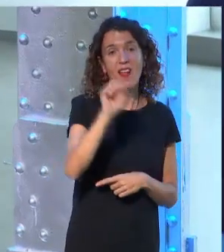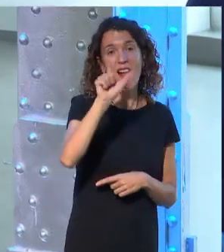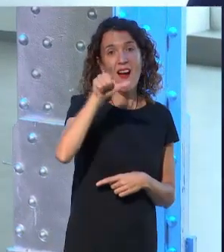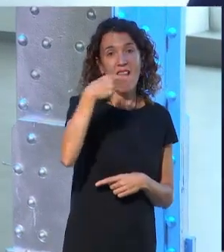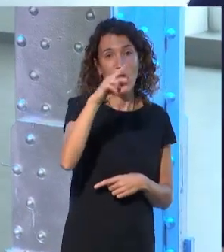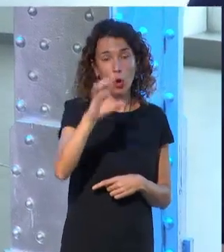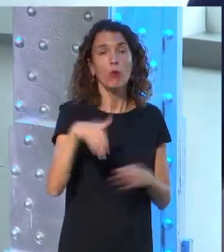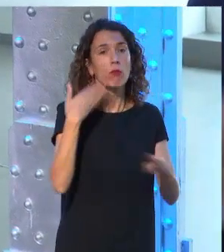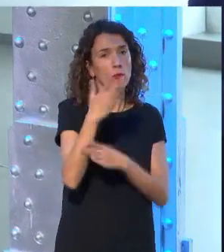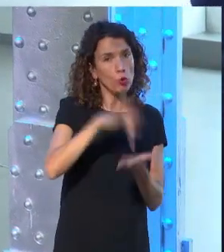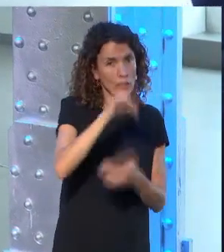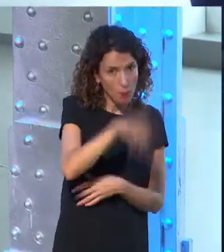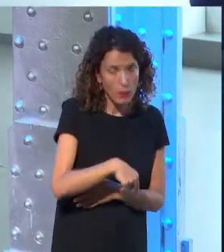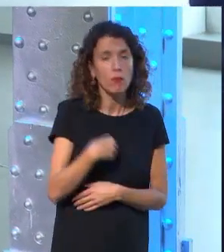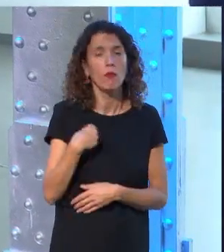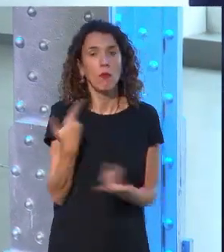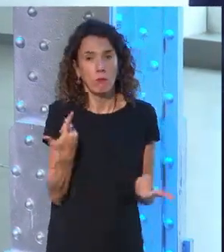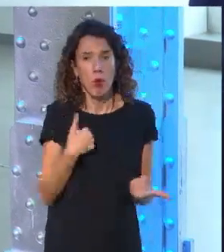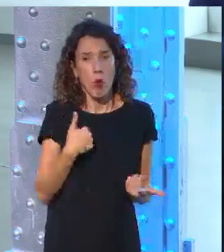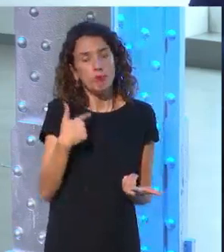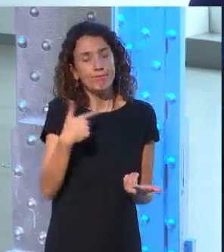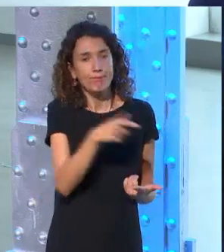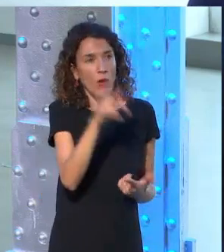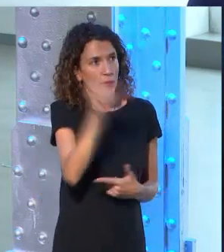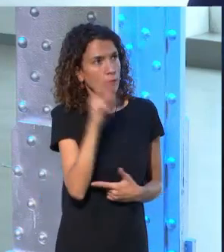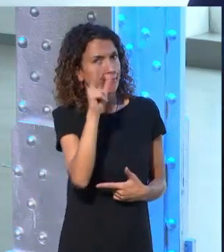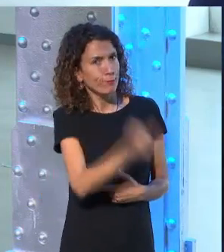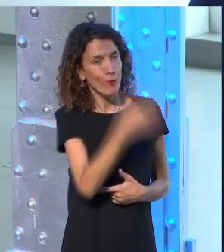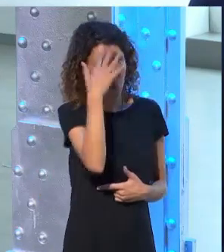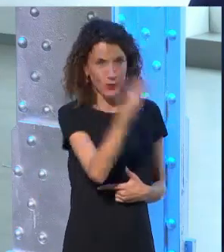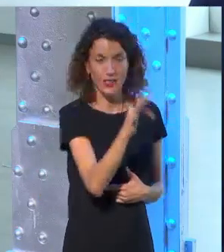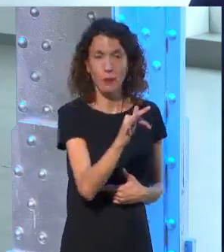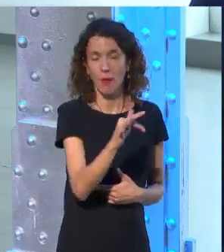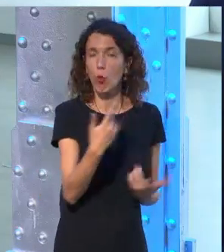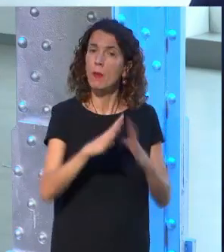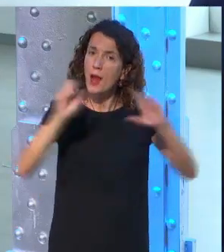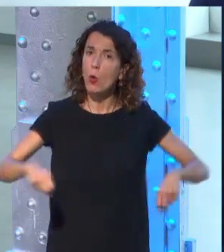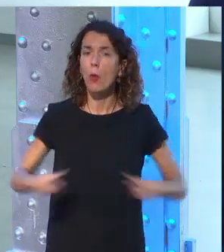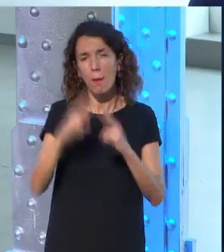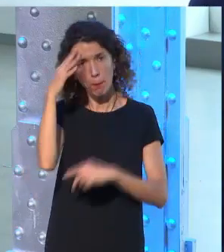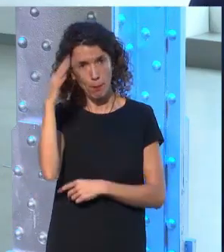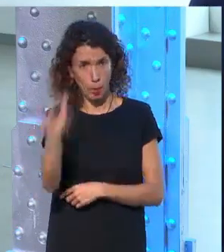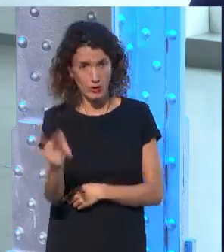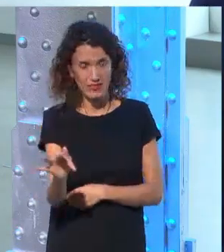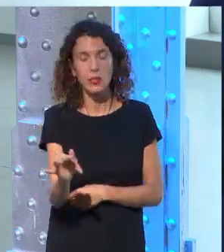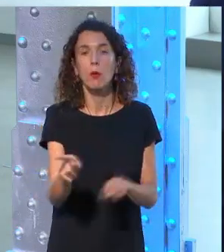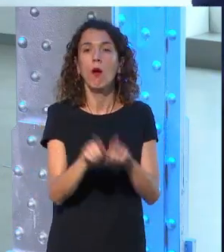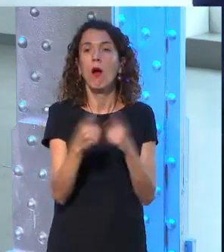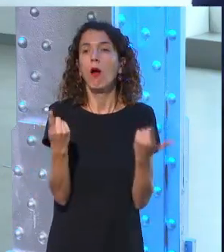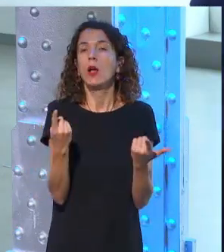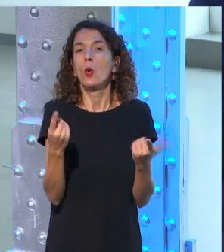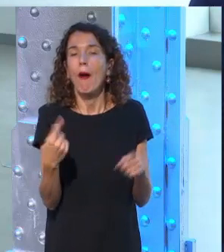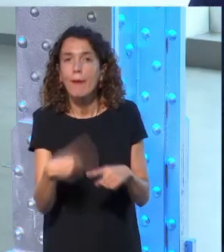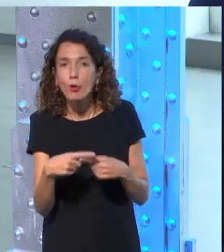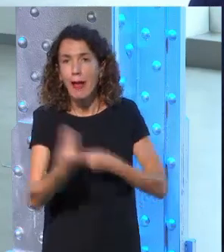estuvimos, yo salí, era muy positivo, ¿no?, porque se valoraba mucho el Acuerdo de París. Quiero decir que todas las malas predicciones que se